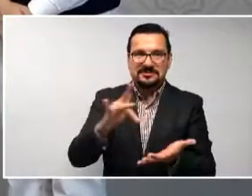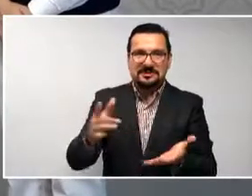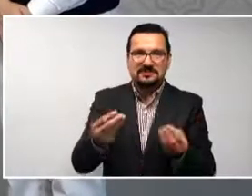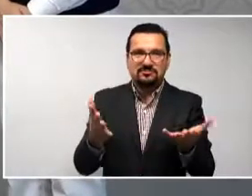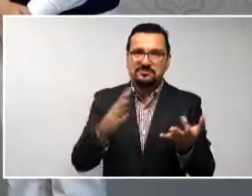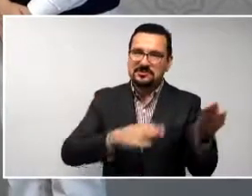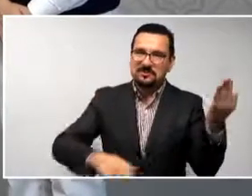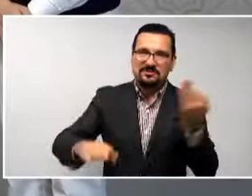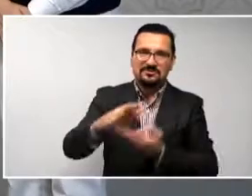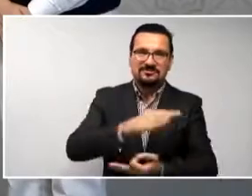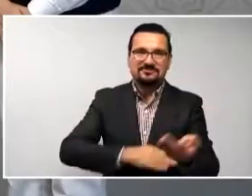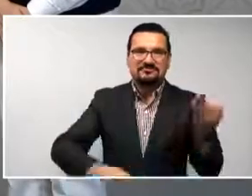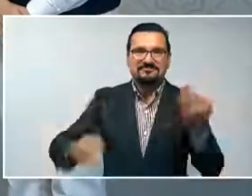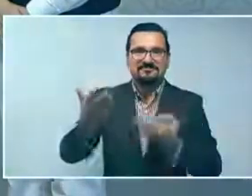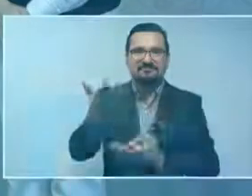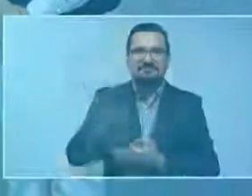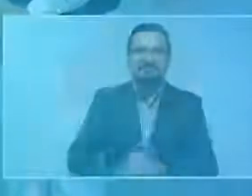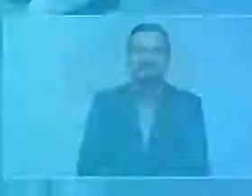a todos